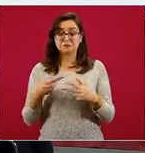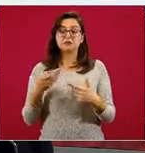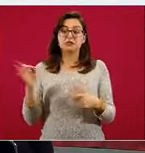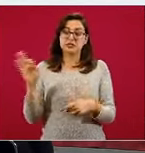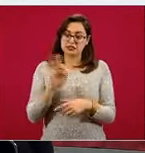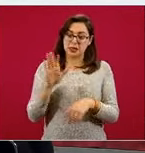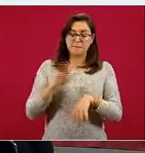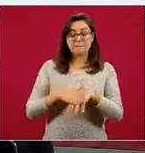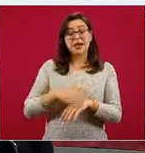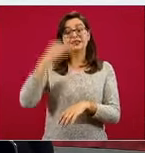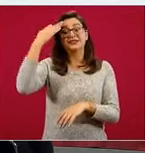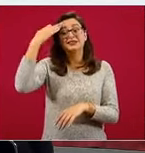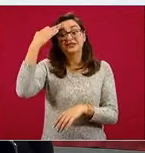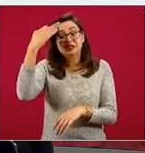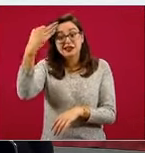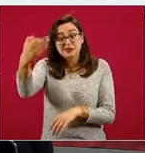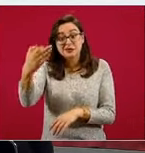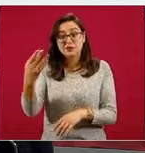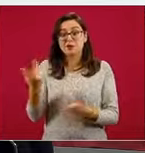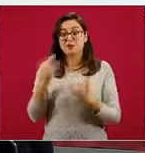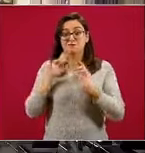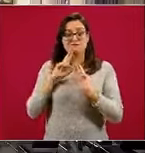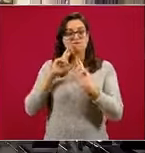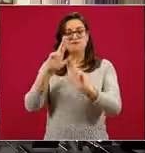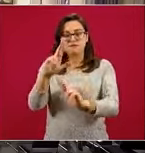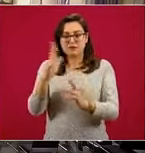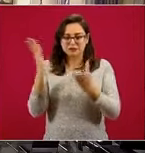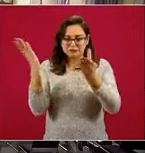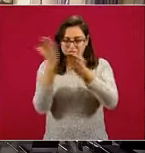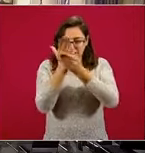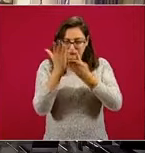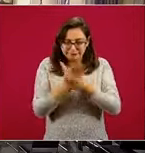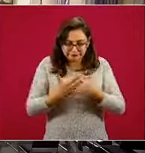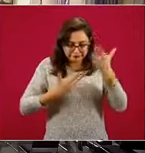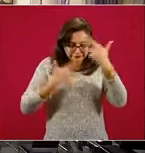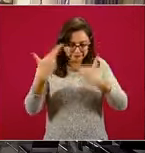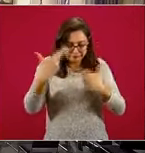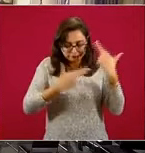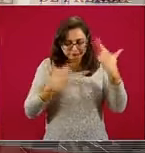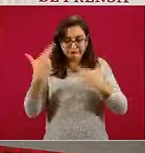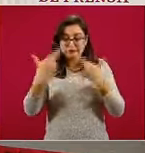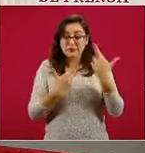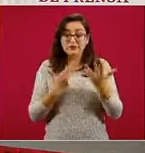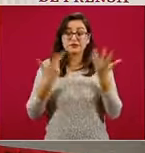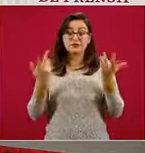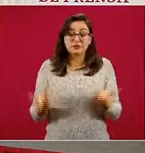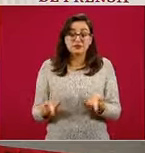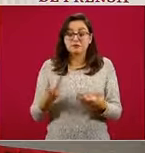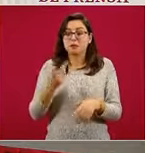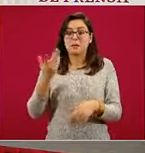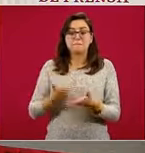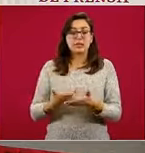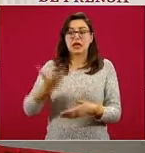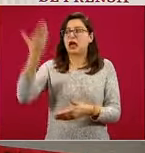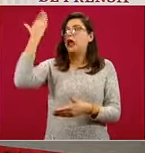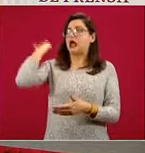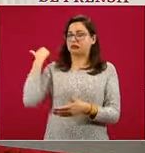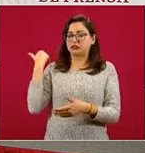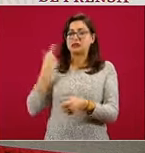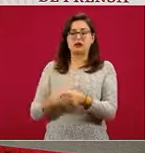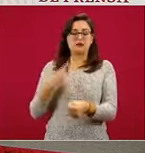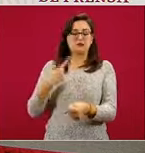pueden demorar porque requieren de procesos de revisión de expedientes, de revisión de los casos y entonces en su momento podemos tener